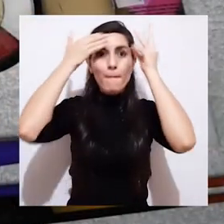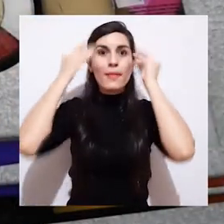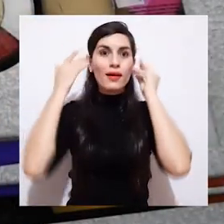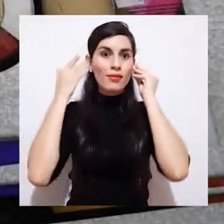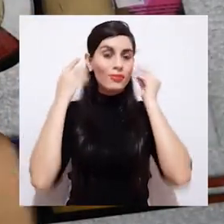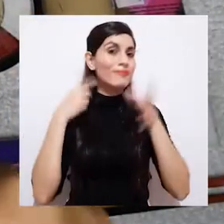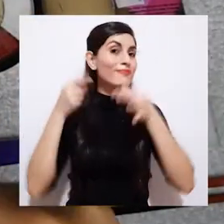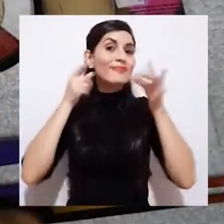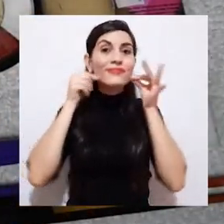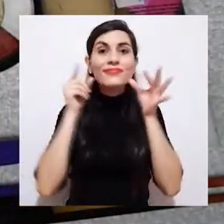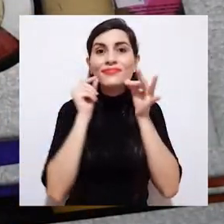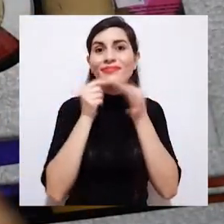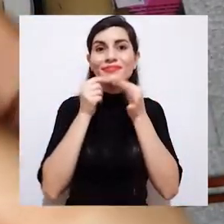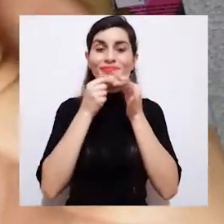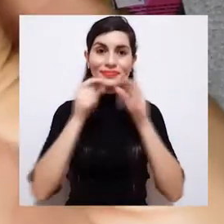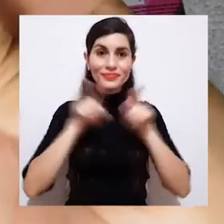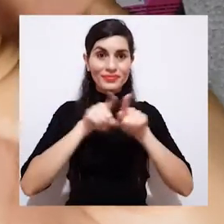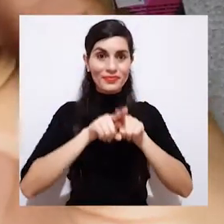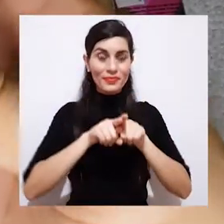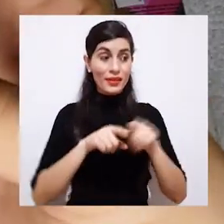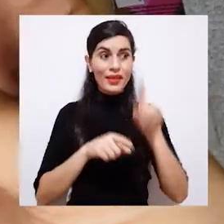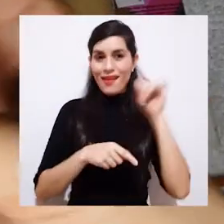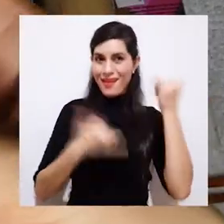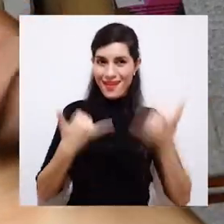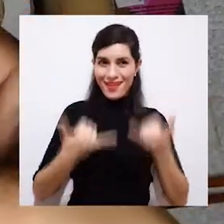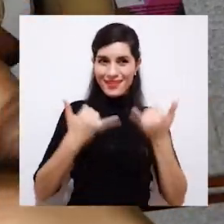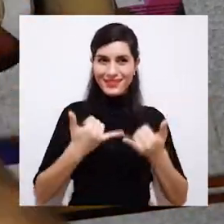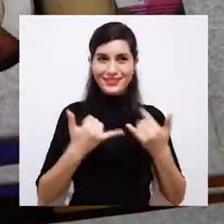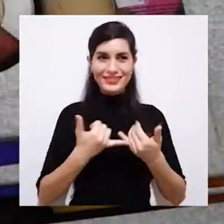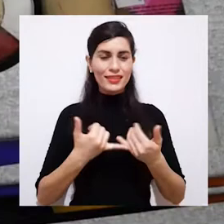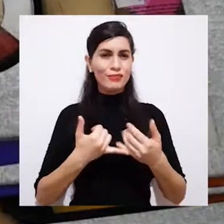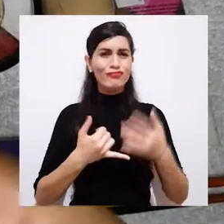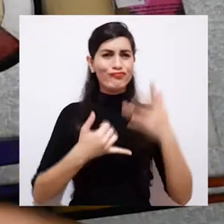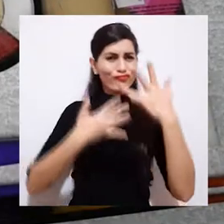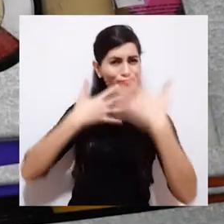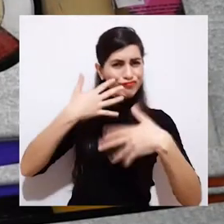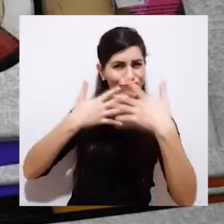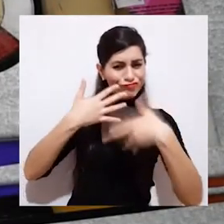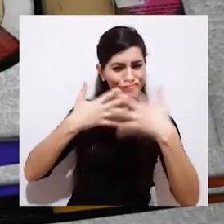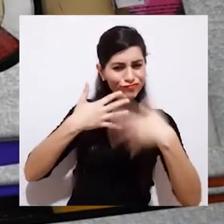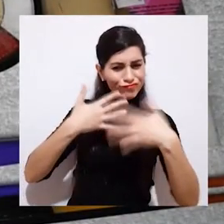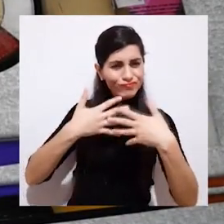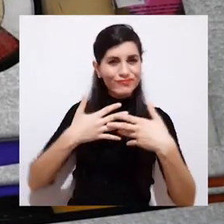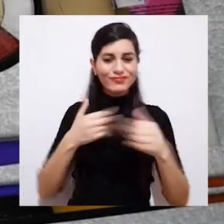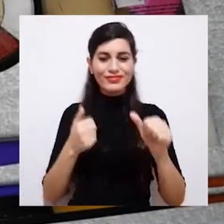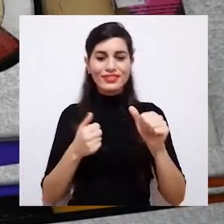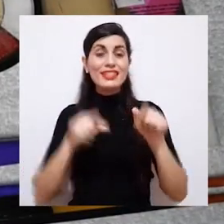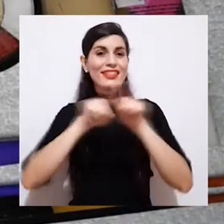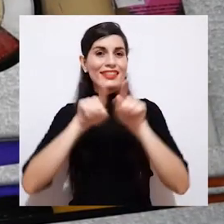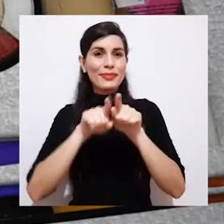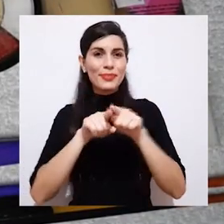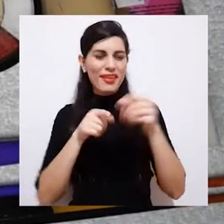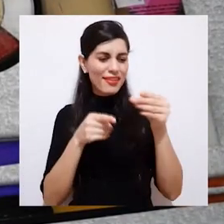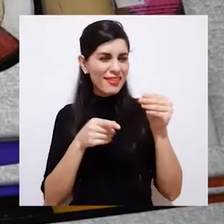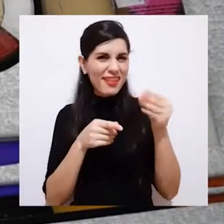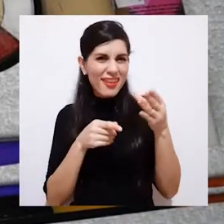Látex cosmético y bueno, tratándose de Halloween, obviamente estaremos utilizando sangre, sangre líquida y sangre en